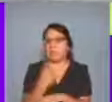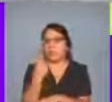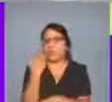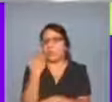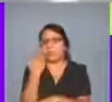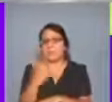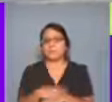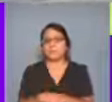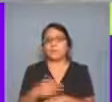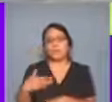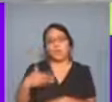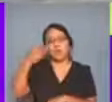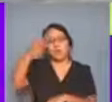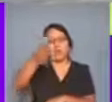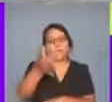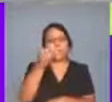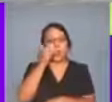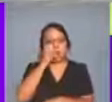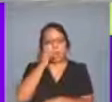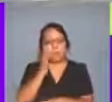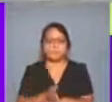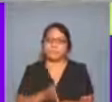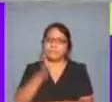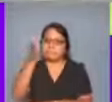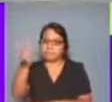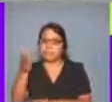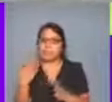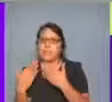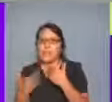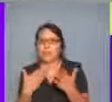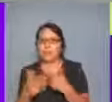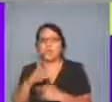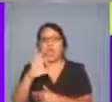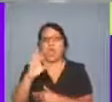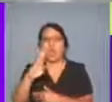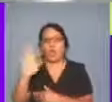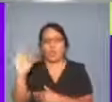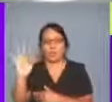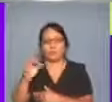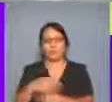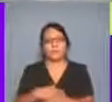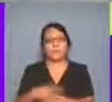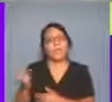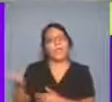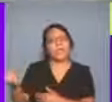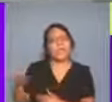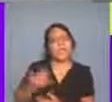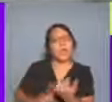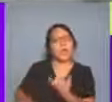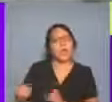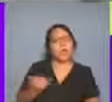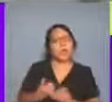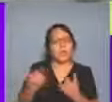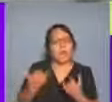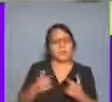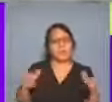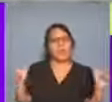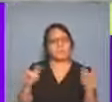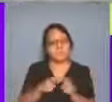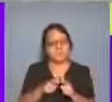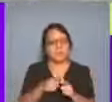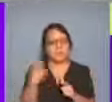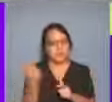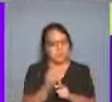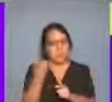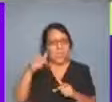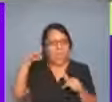Nosotros con las cámaras estuvimos tuvimos la posibilidad de hablar con con Sergio lobo y él no nos comentó que había una reunión bastante importante